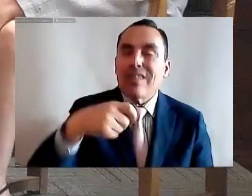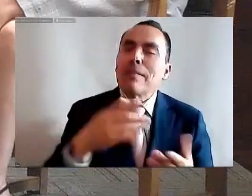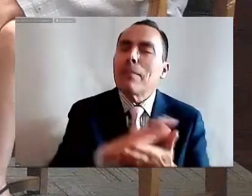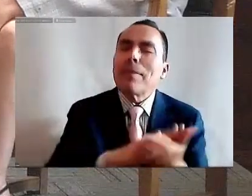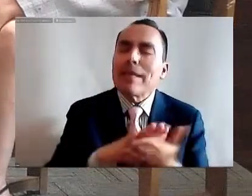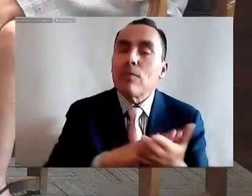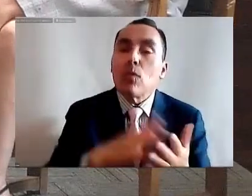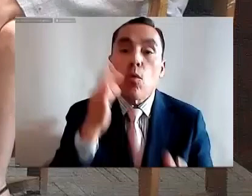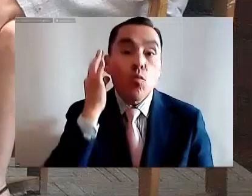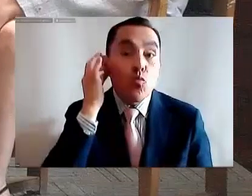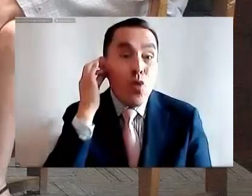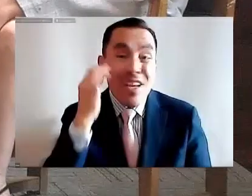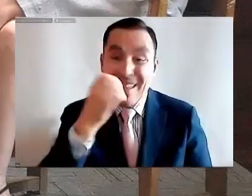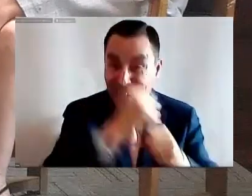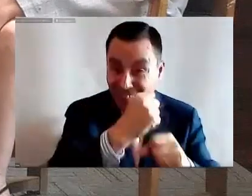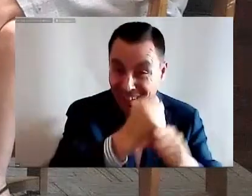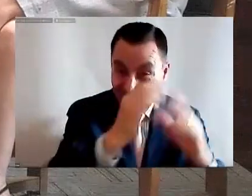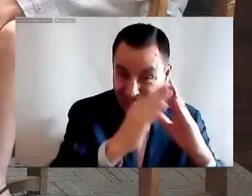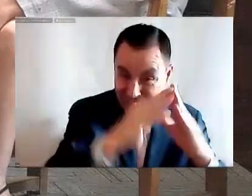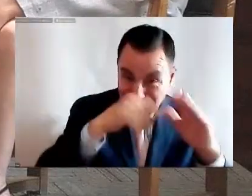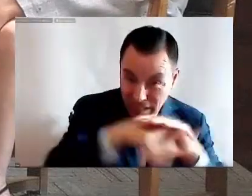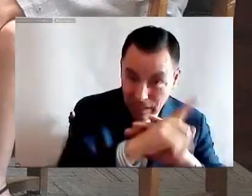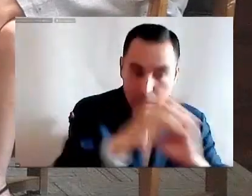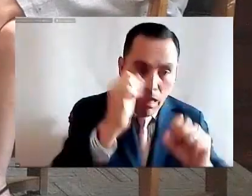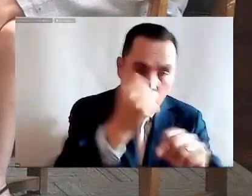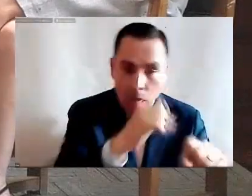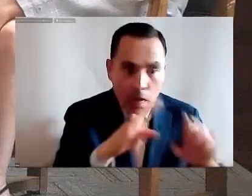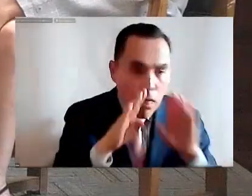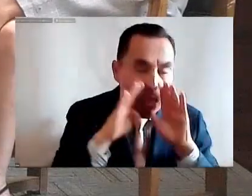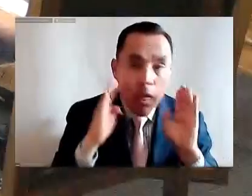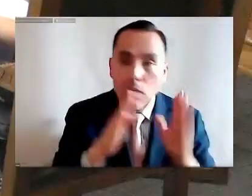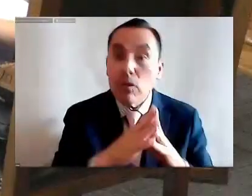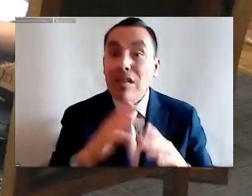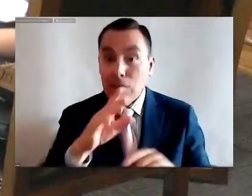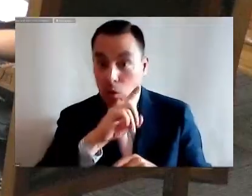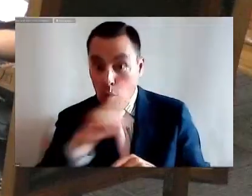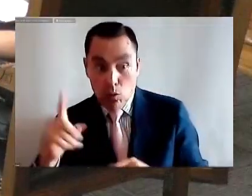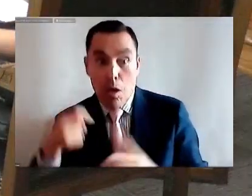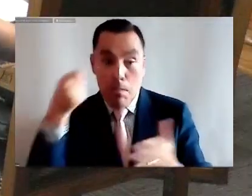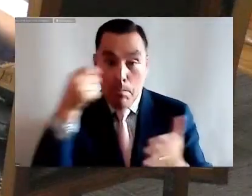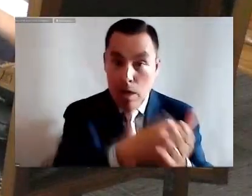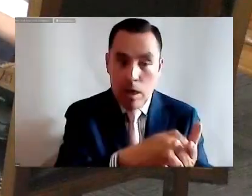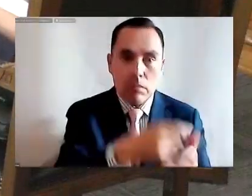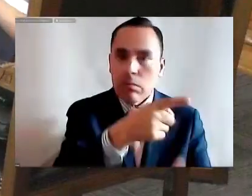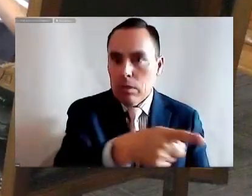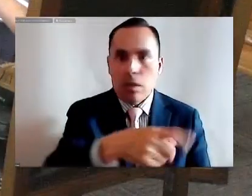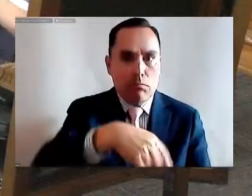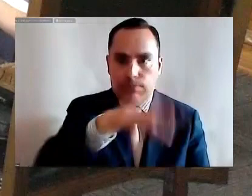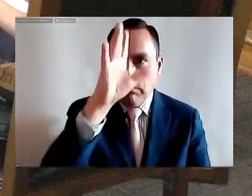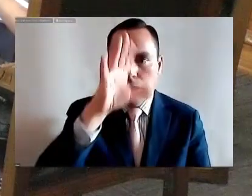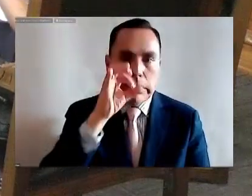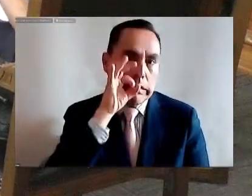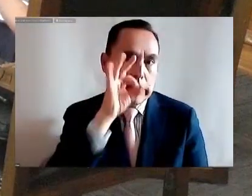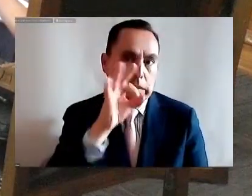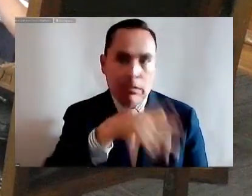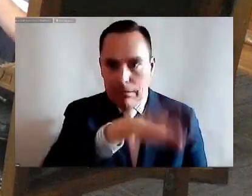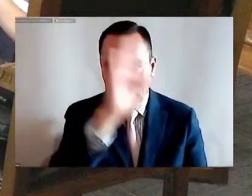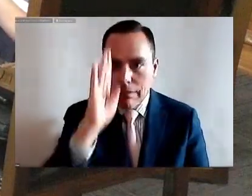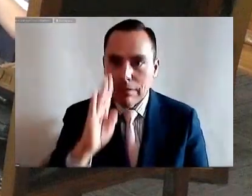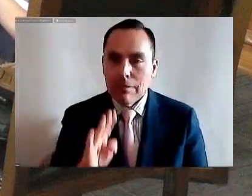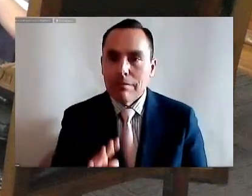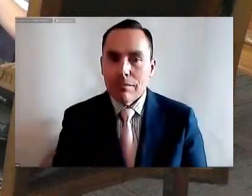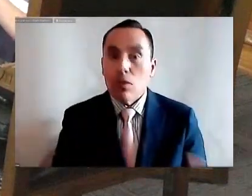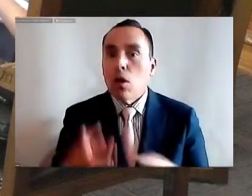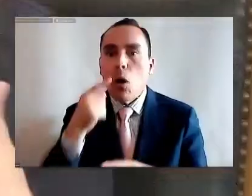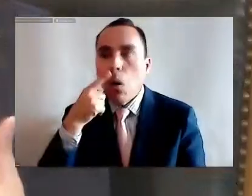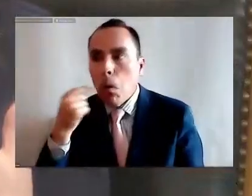que tiene este trabajo que no recibe remuneración. En segundo lugar, también lo mencionó la ministra, esta situación desmejorada, patrimonialmente desmejorada